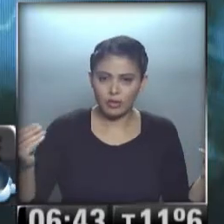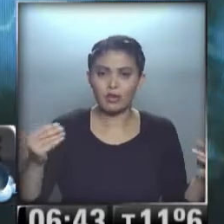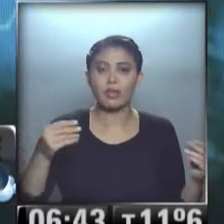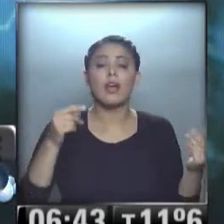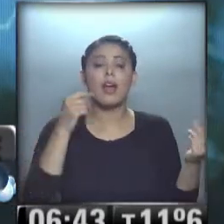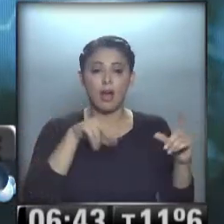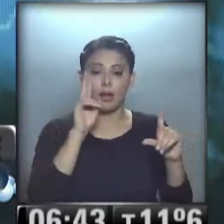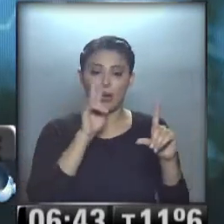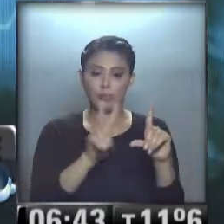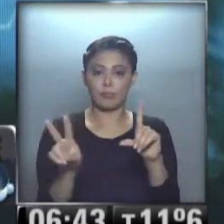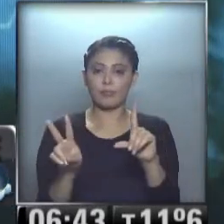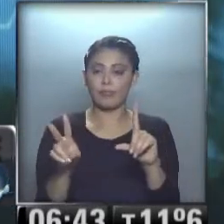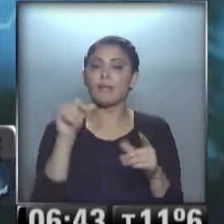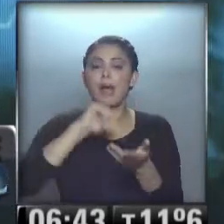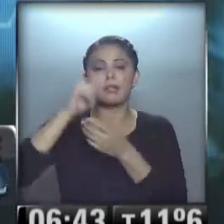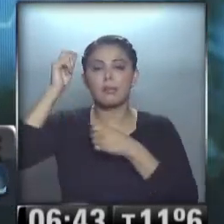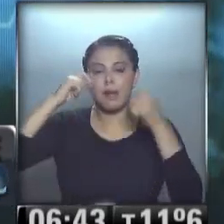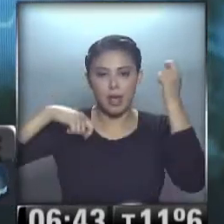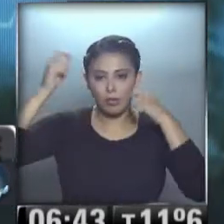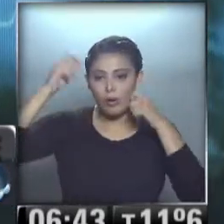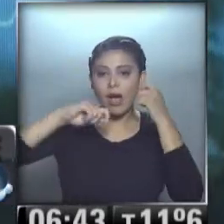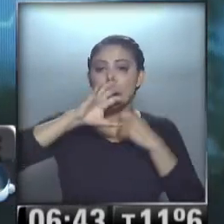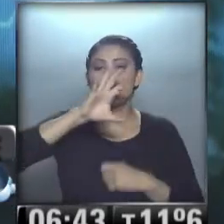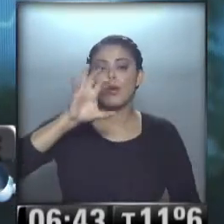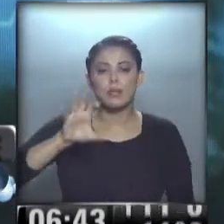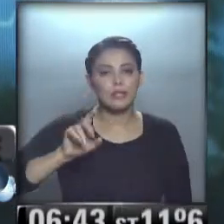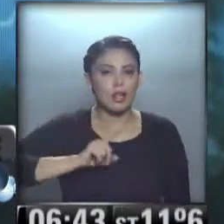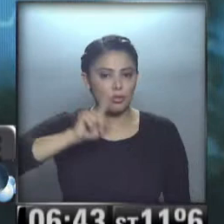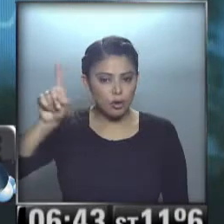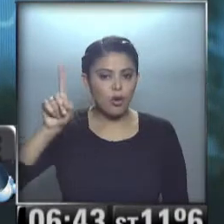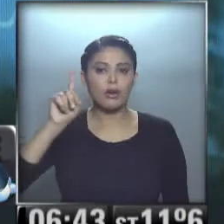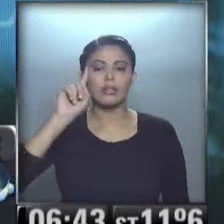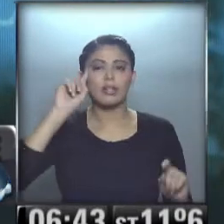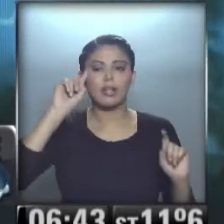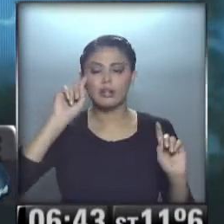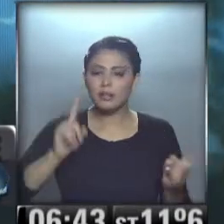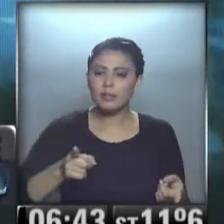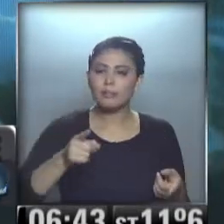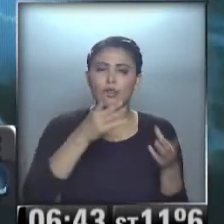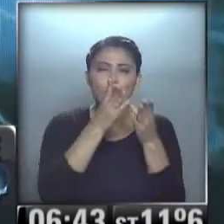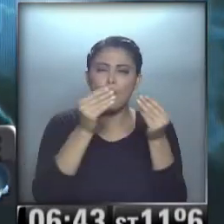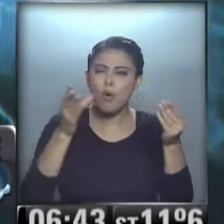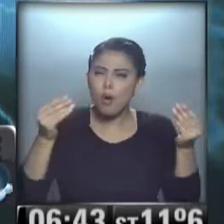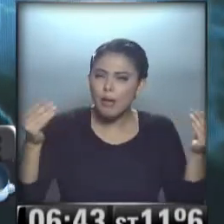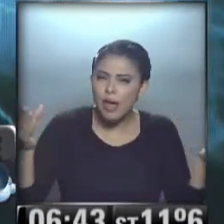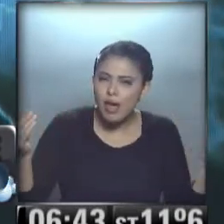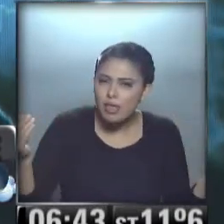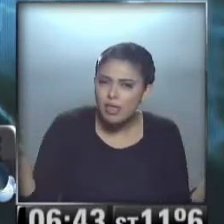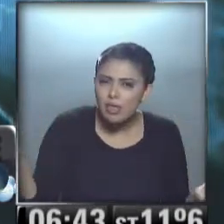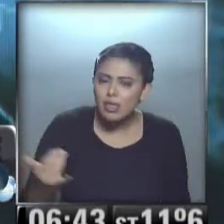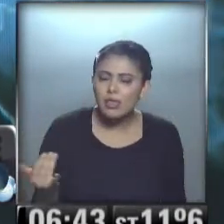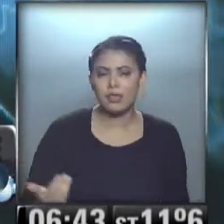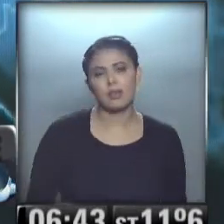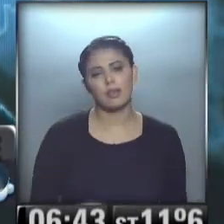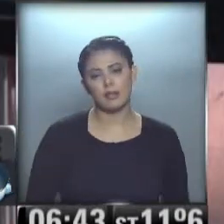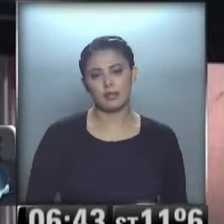habrá en el Paraguay, también en el noreste de nuestro país. Mucha disposición, disponibilidad de